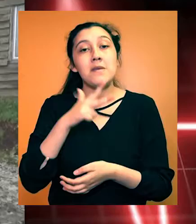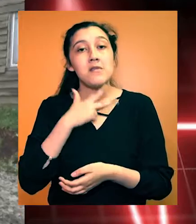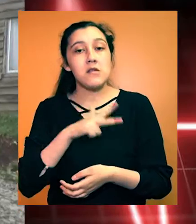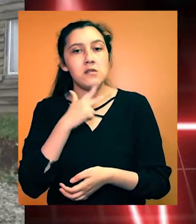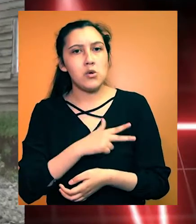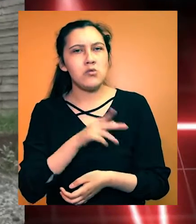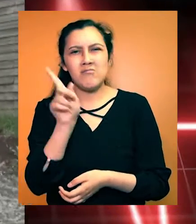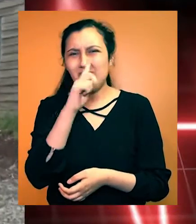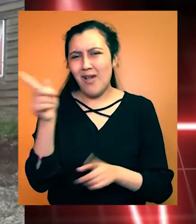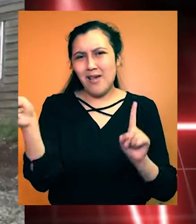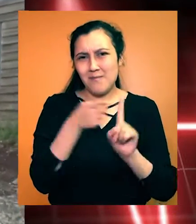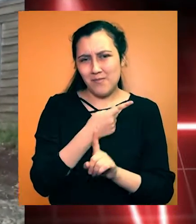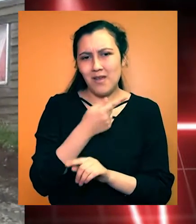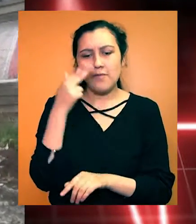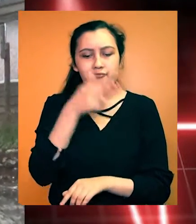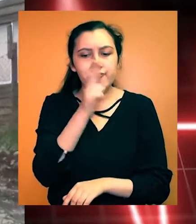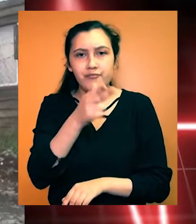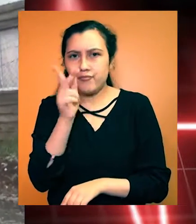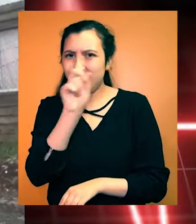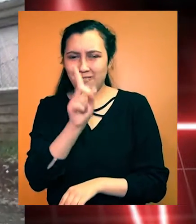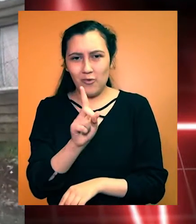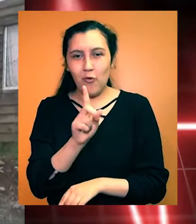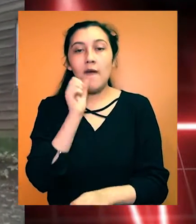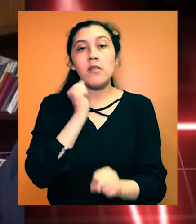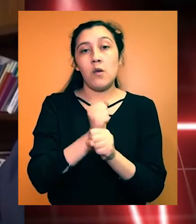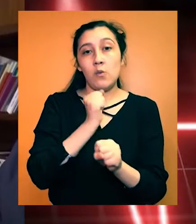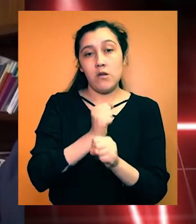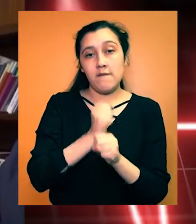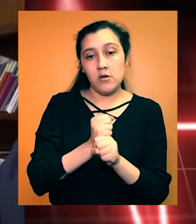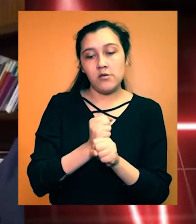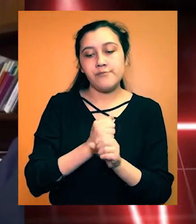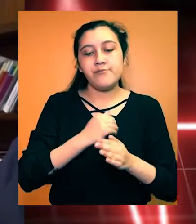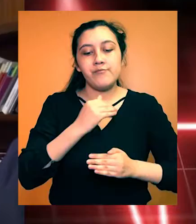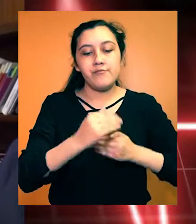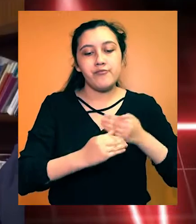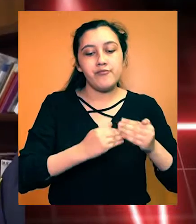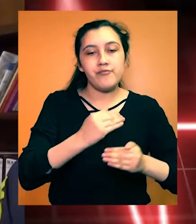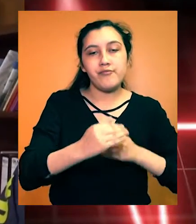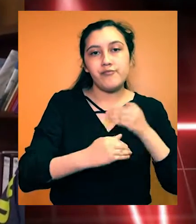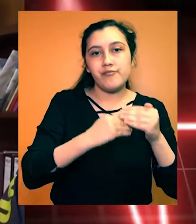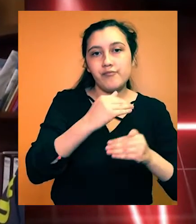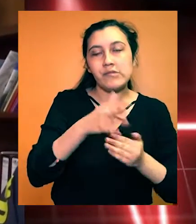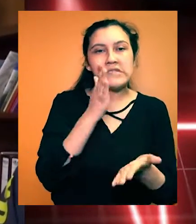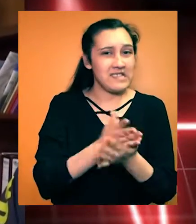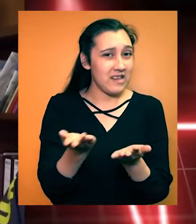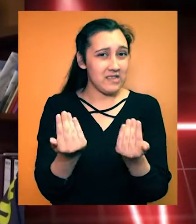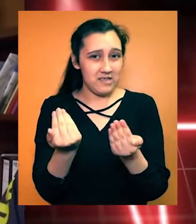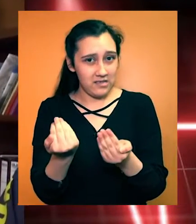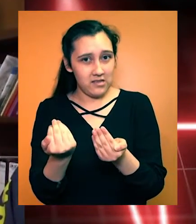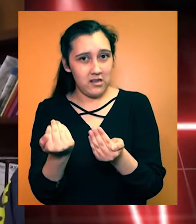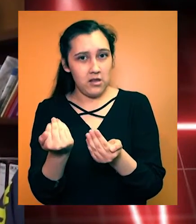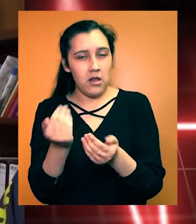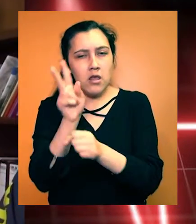2018, ya que no es la primera vez que se producen balaceras en el sector. Este es un trabajo que se va a mantener hasta que sea necesario